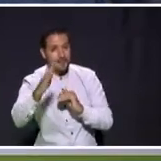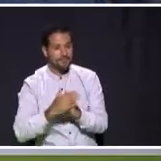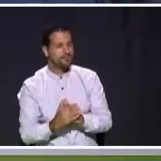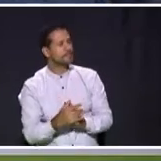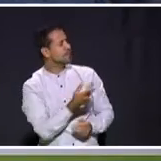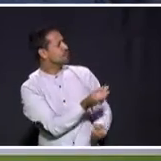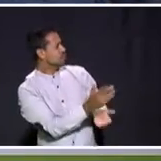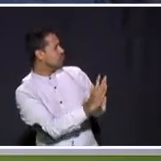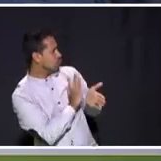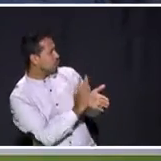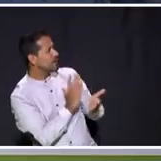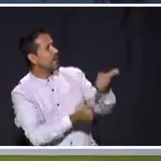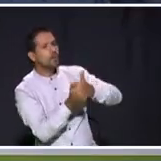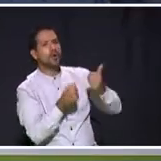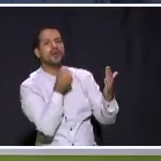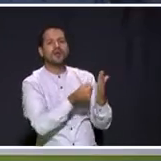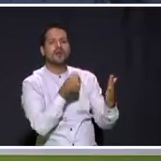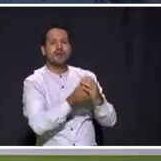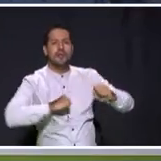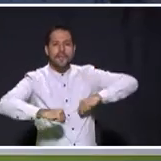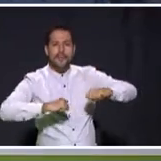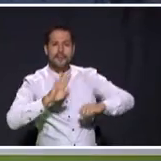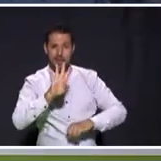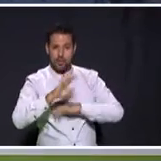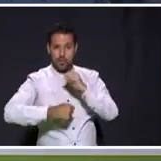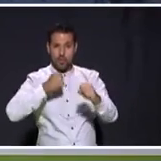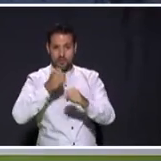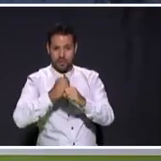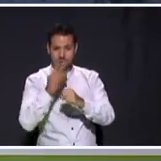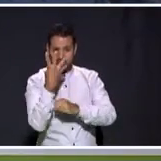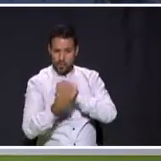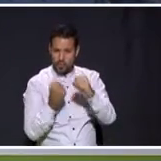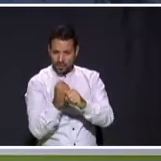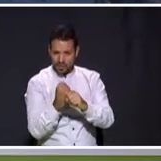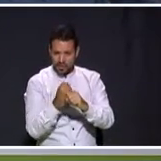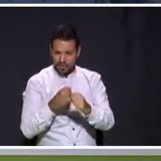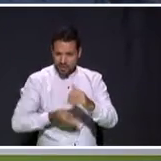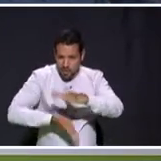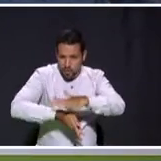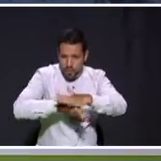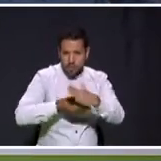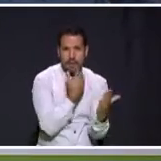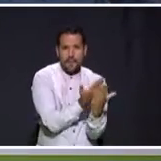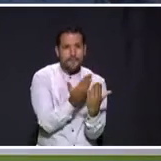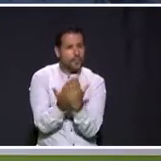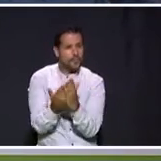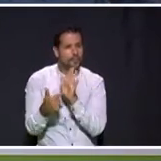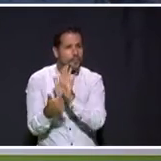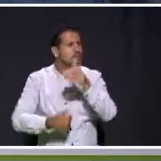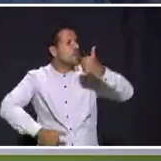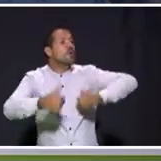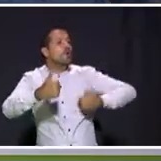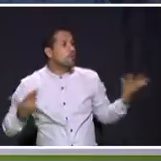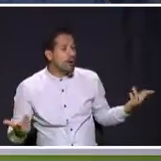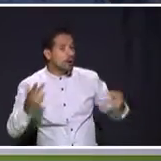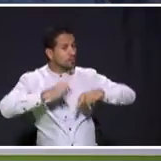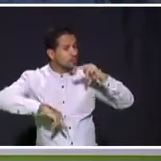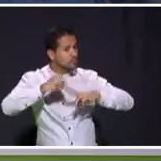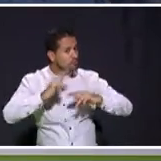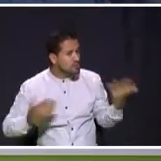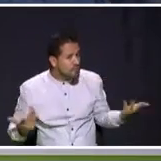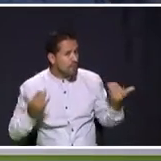impulsado es específicamente en sus cuatro años de una eventual gobernación es dejar esas obras y esas propuestas en qué condición entendiendo que varias de ellas pues hoy